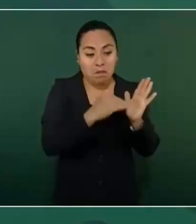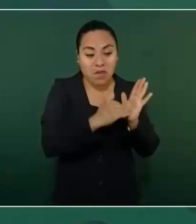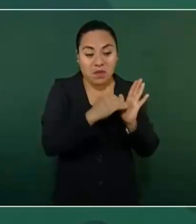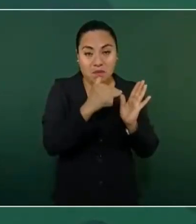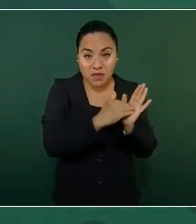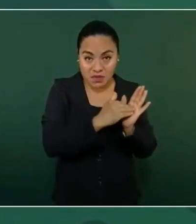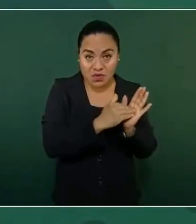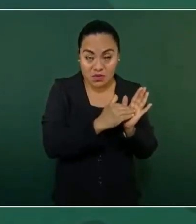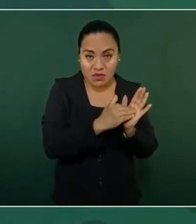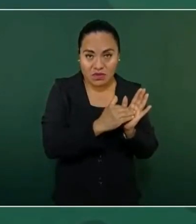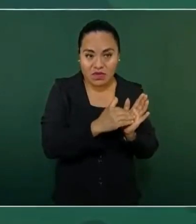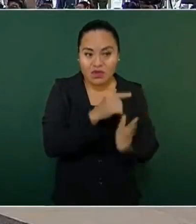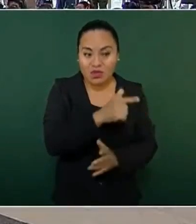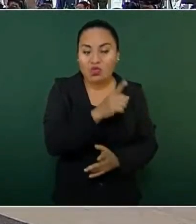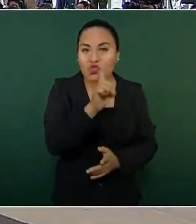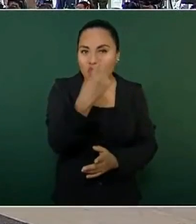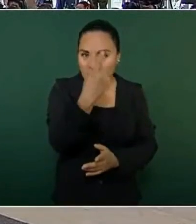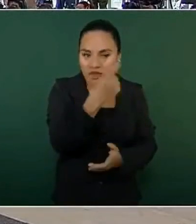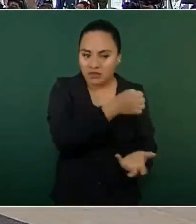1,000 millones de dólares,